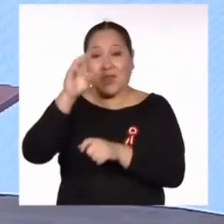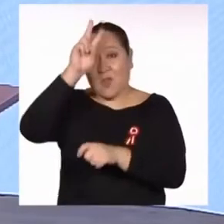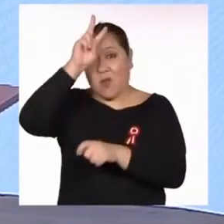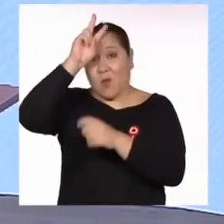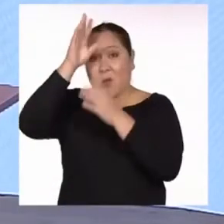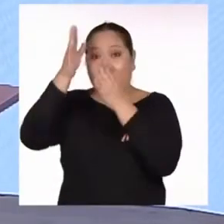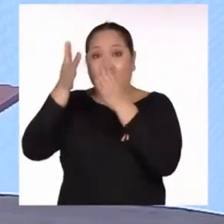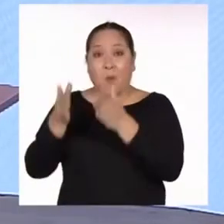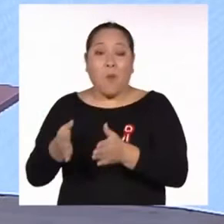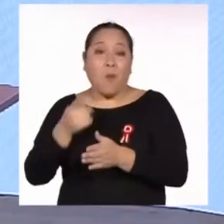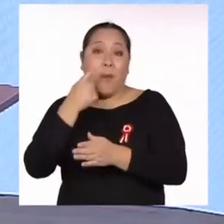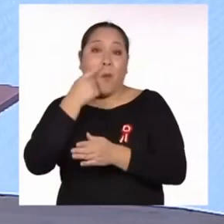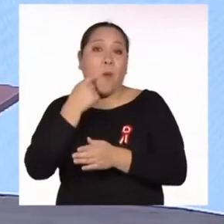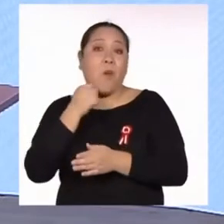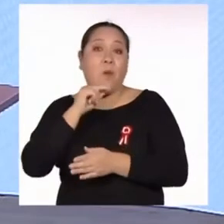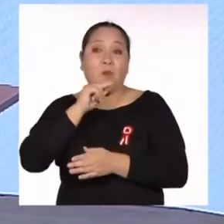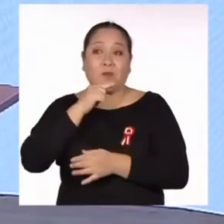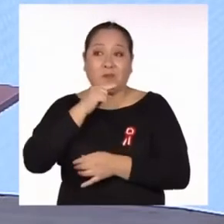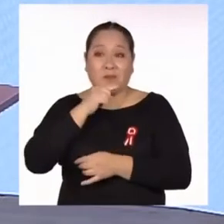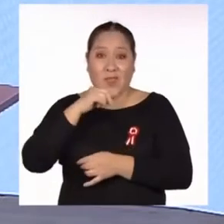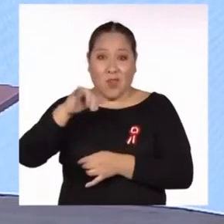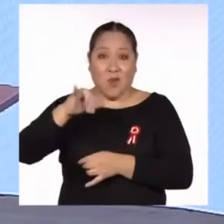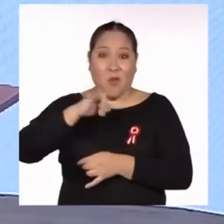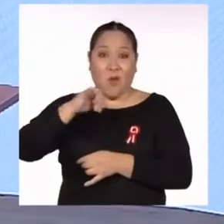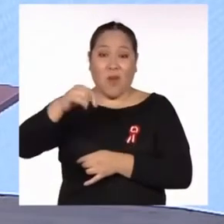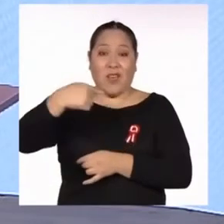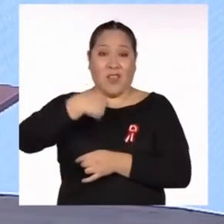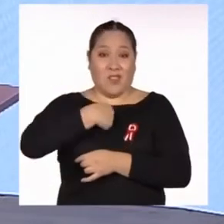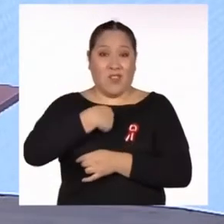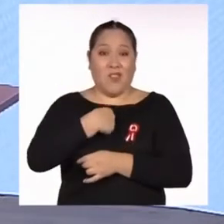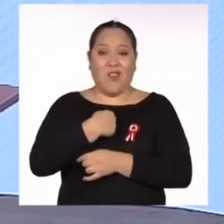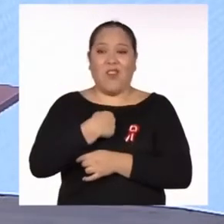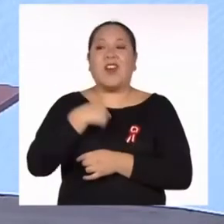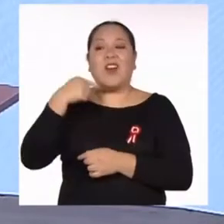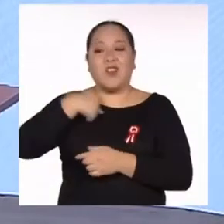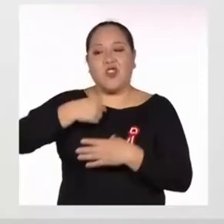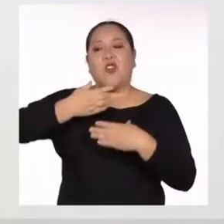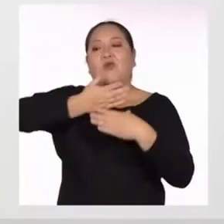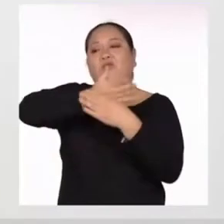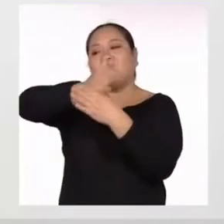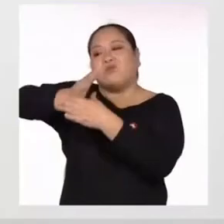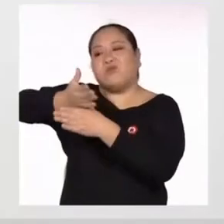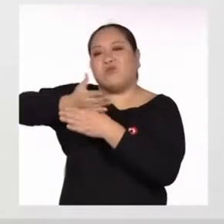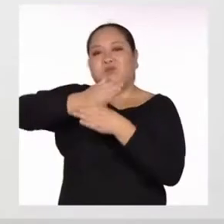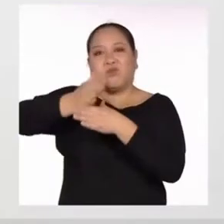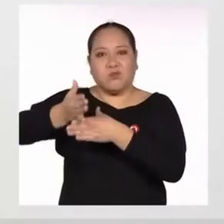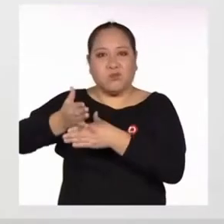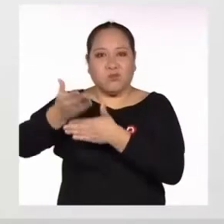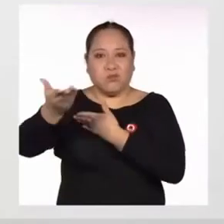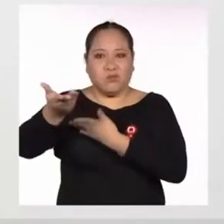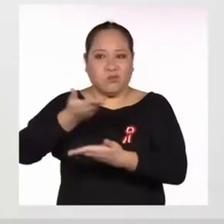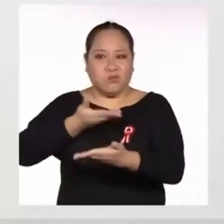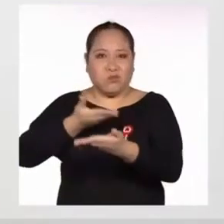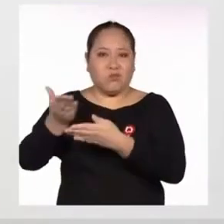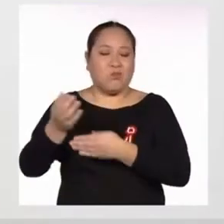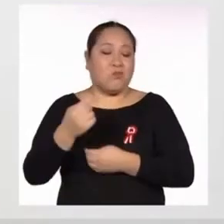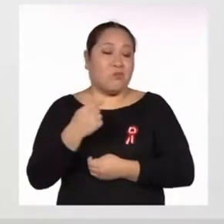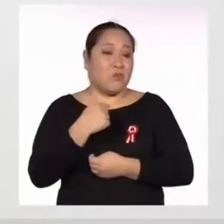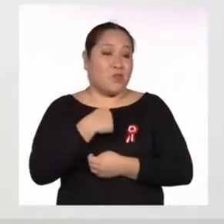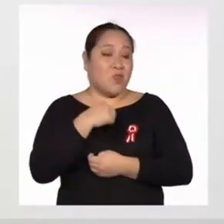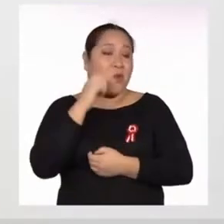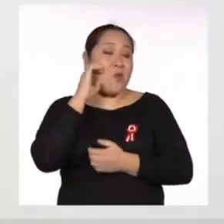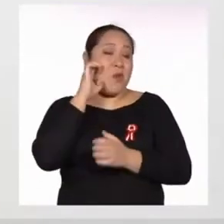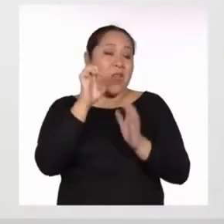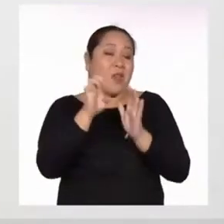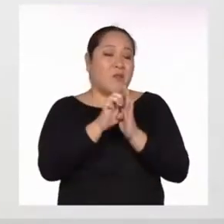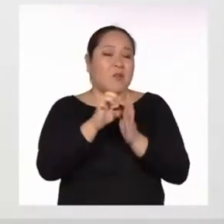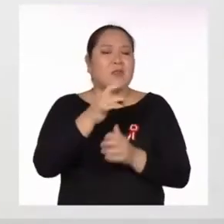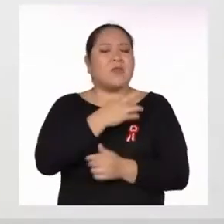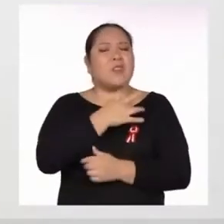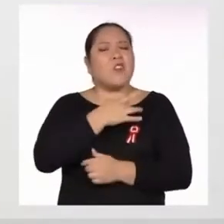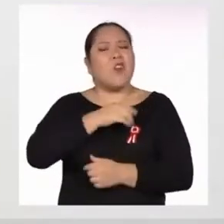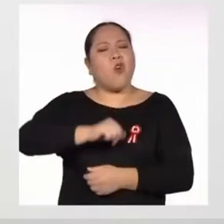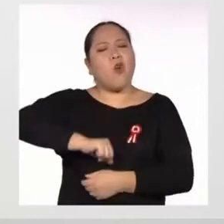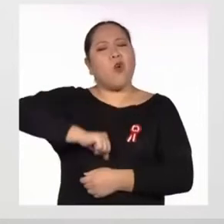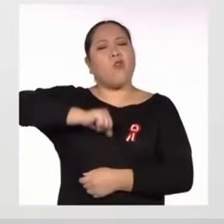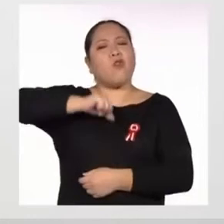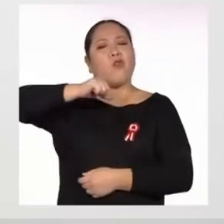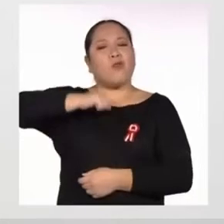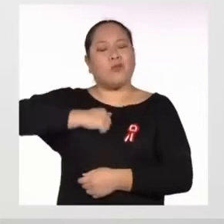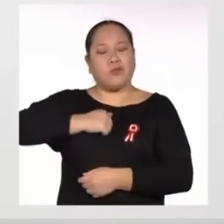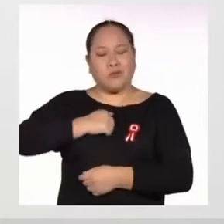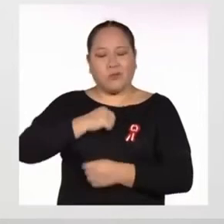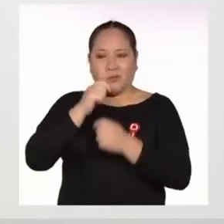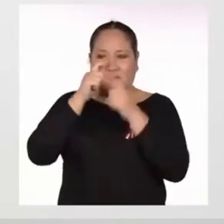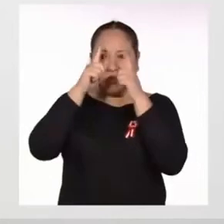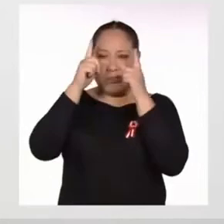como yo con los que he podido compartir yo por ejemplo yo siento orgullo y admiración una